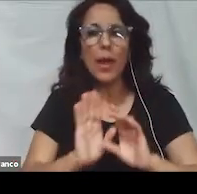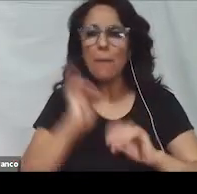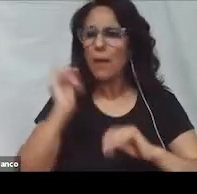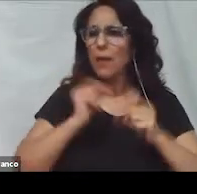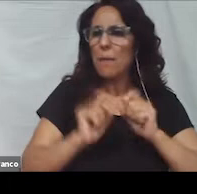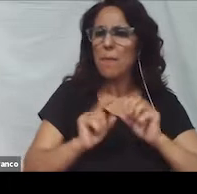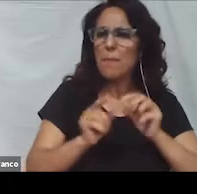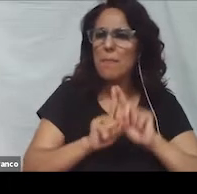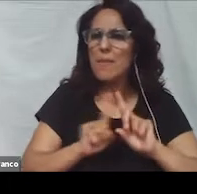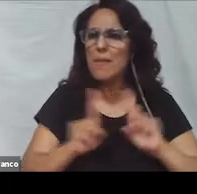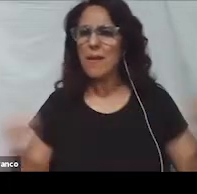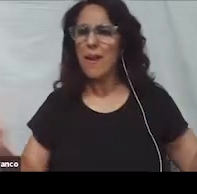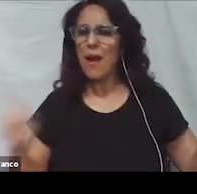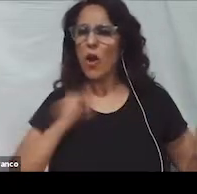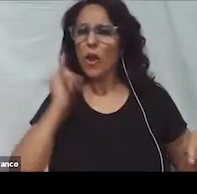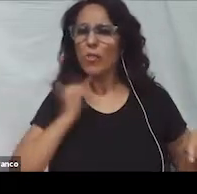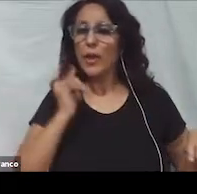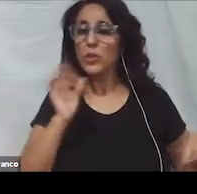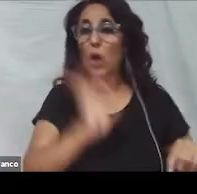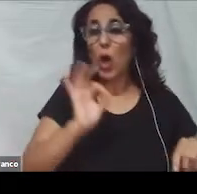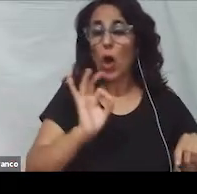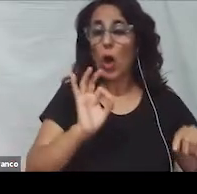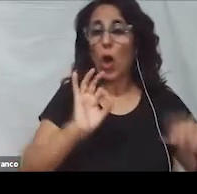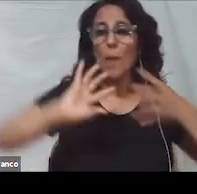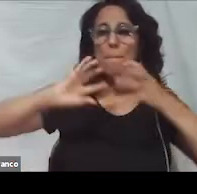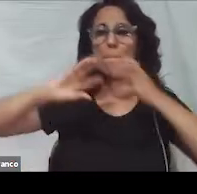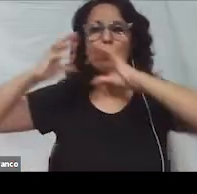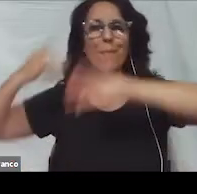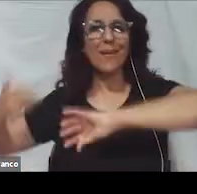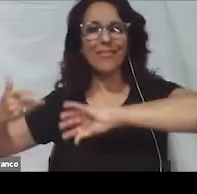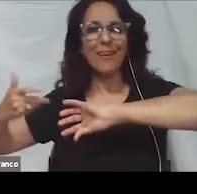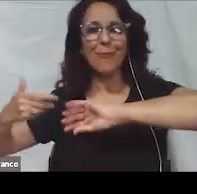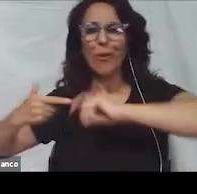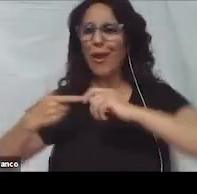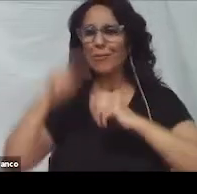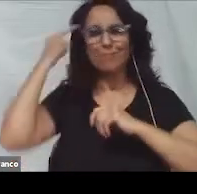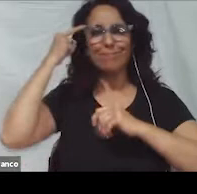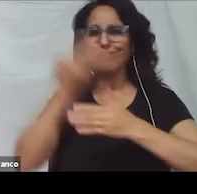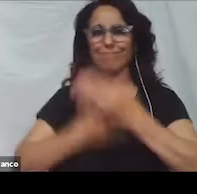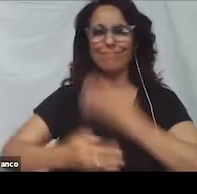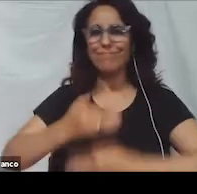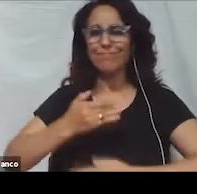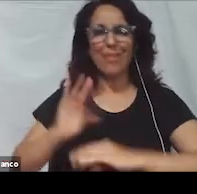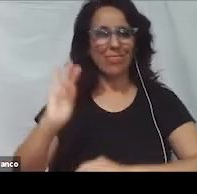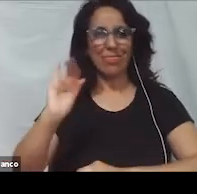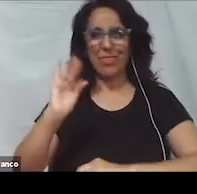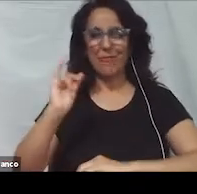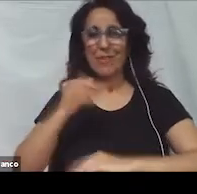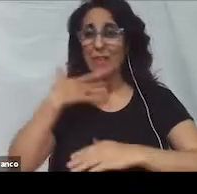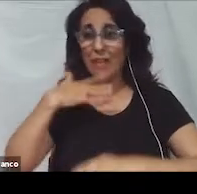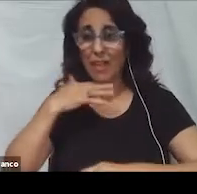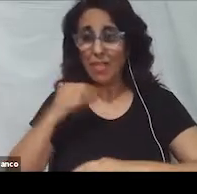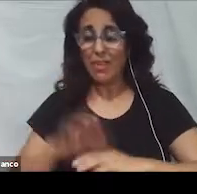tenemos textos súper largos o conceptos abstractos que son difíciles de entender. Entonces, para facilitar